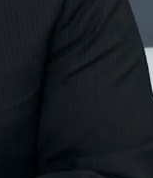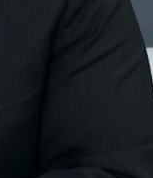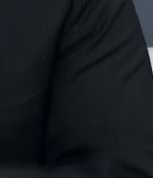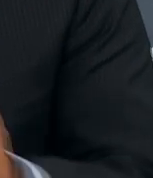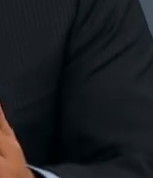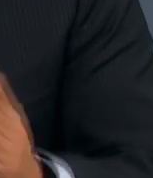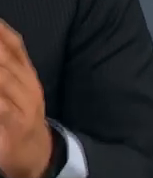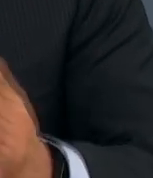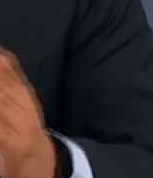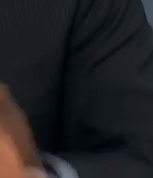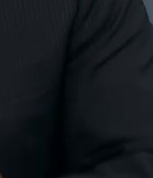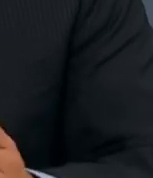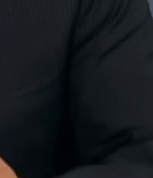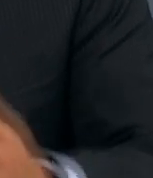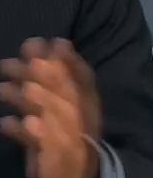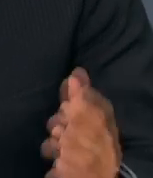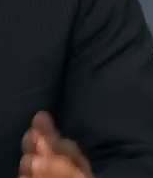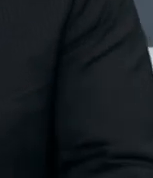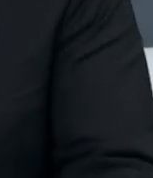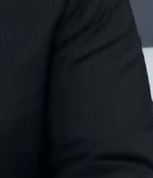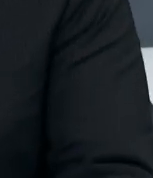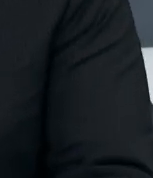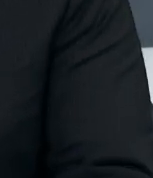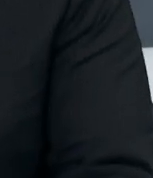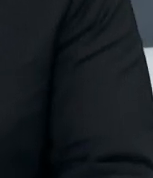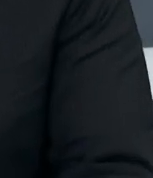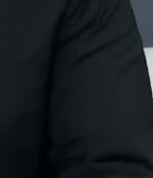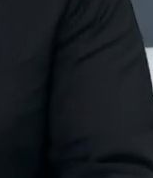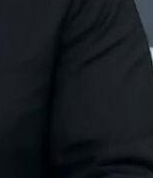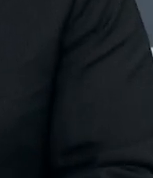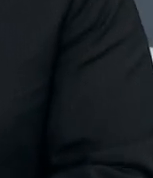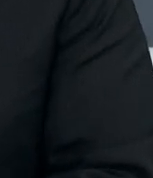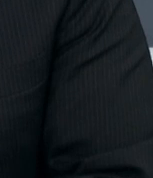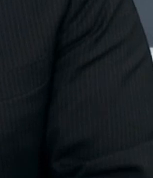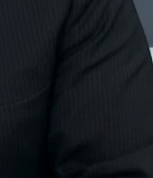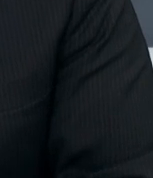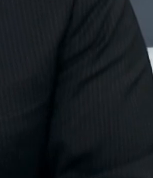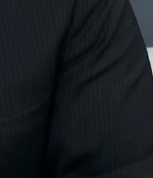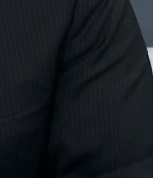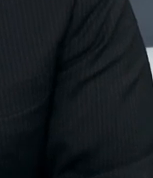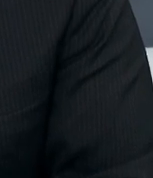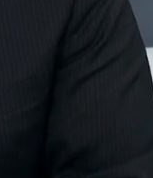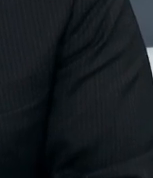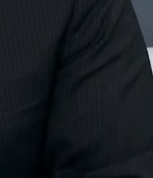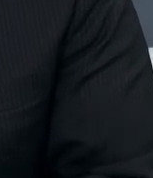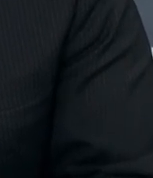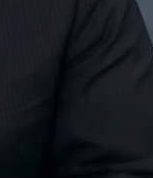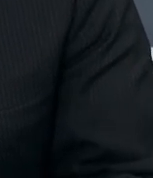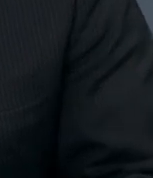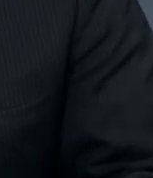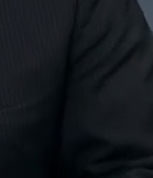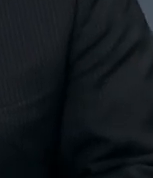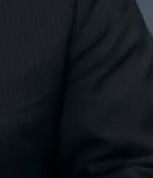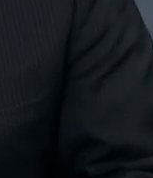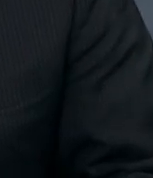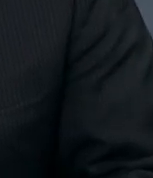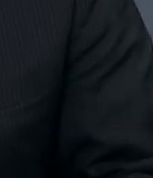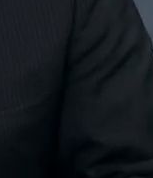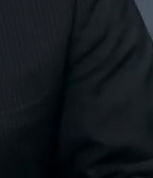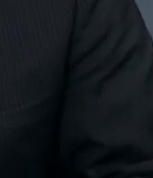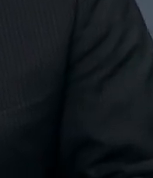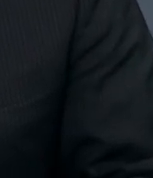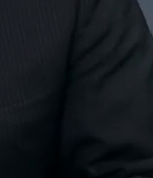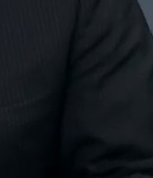el momento comparado con lo que está sucediendo en otras partes del mundo. Ante esta situación se da por inaugurada la Jornada Nacional de